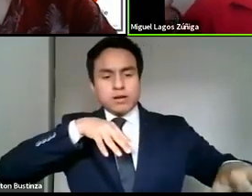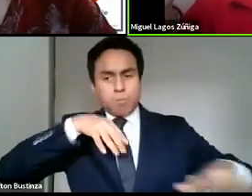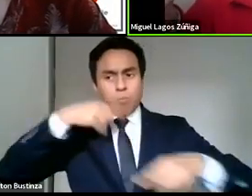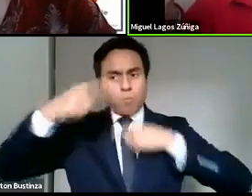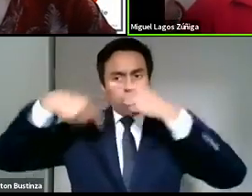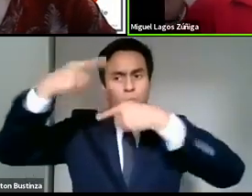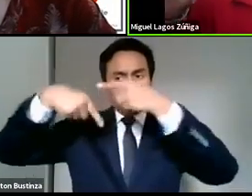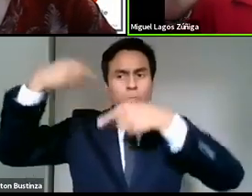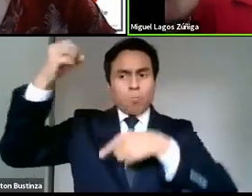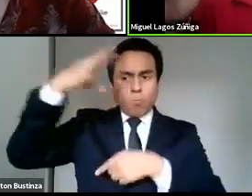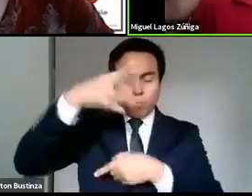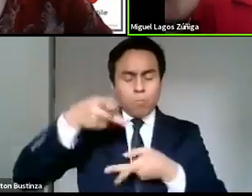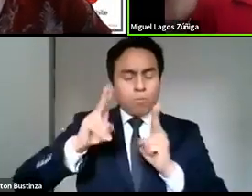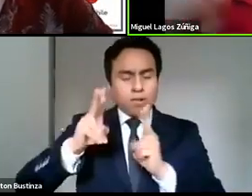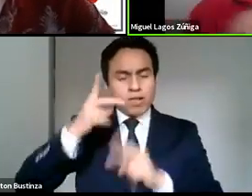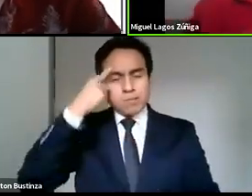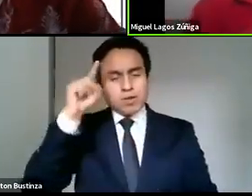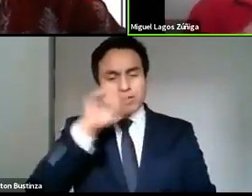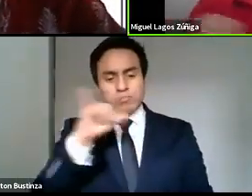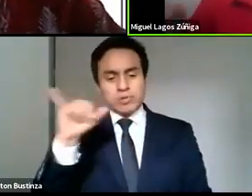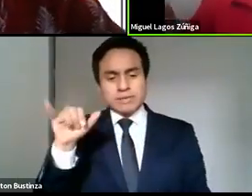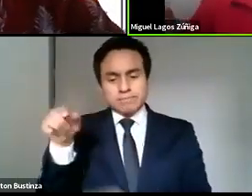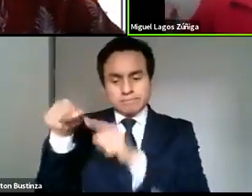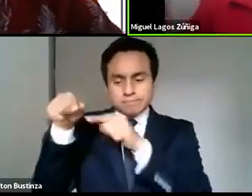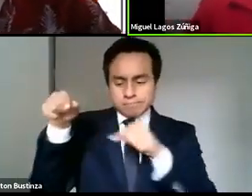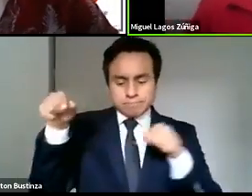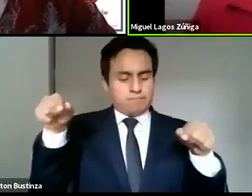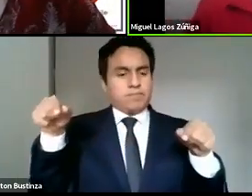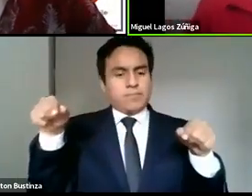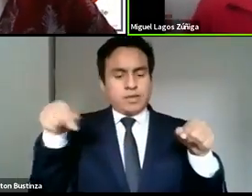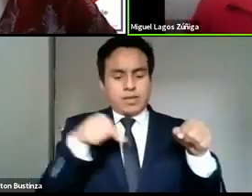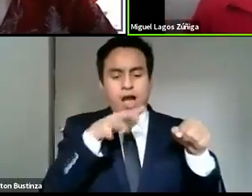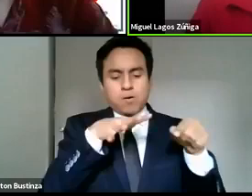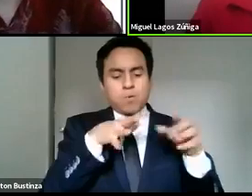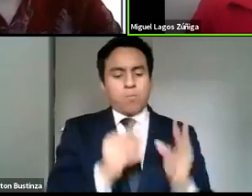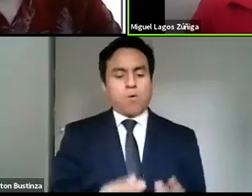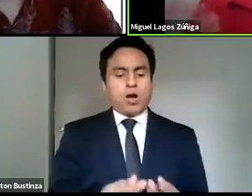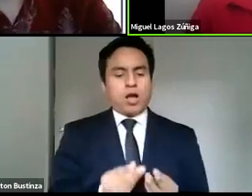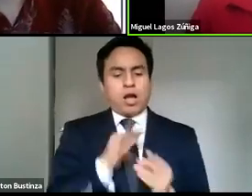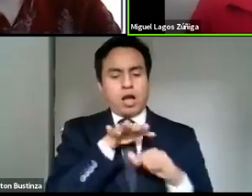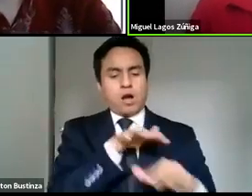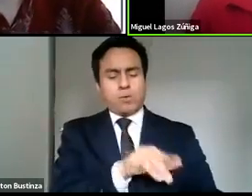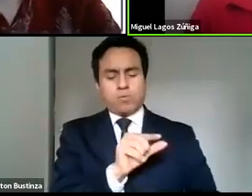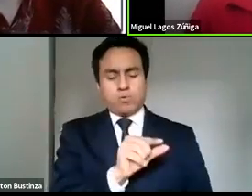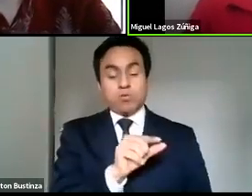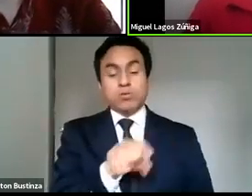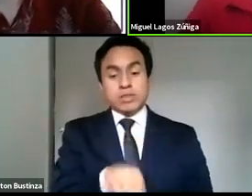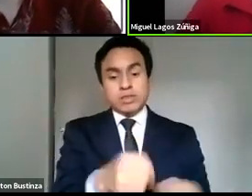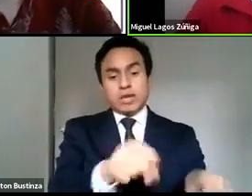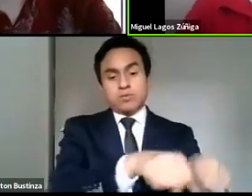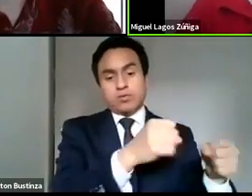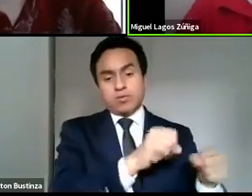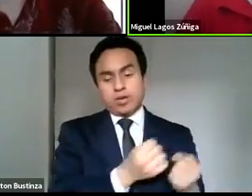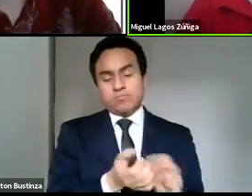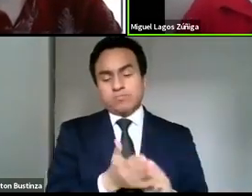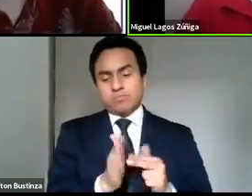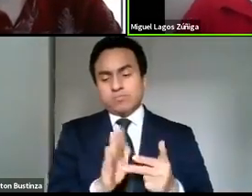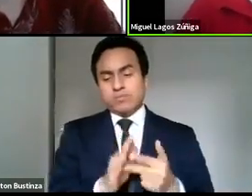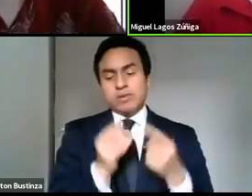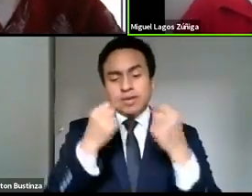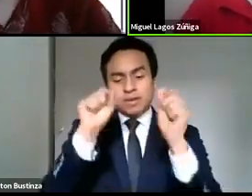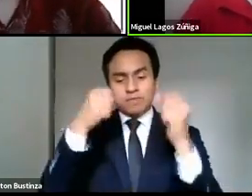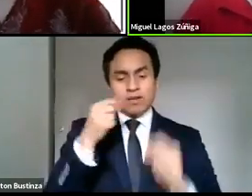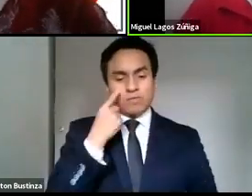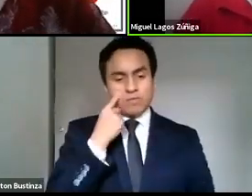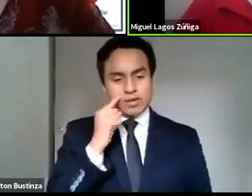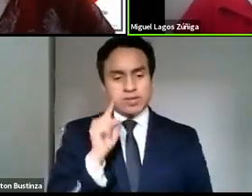es necesaria, pero entre medio deja un tramo con poca agua o muy poquita agua y eso produce daño y hay que evaluarlo y, y